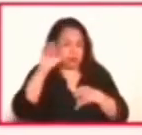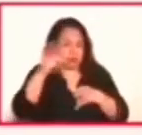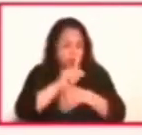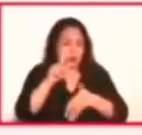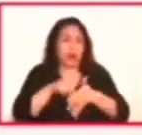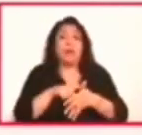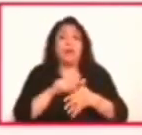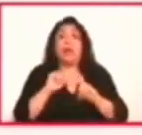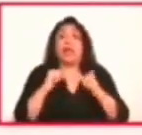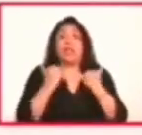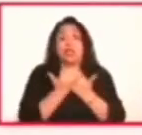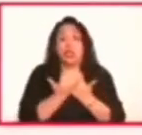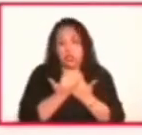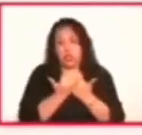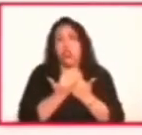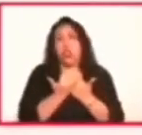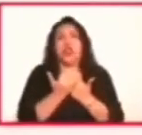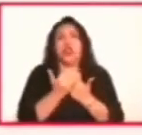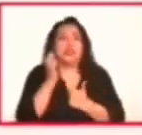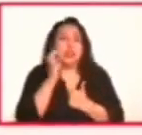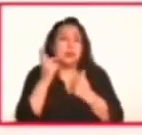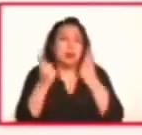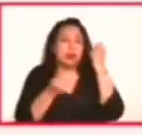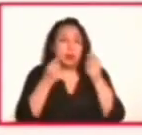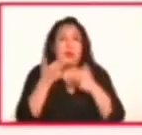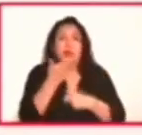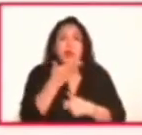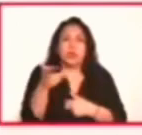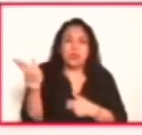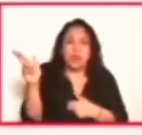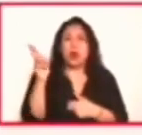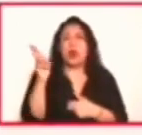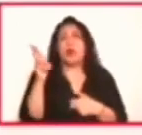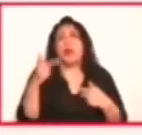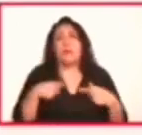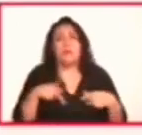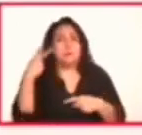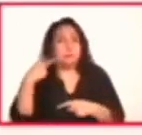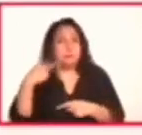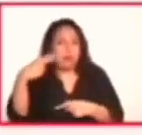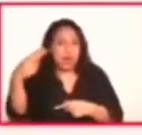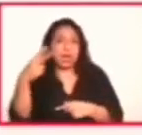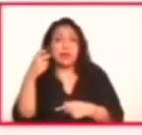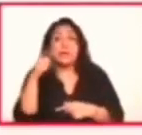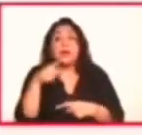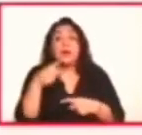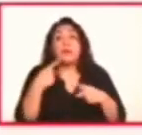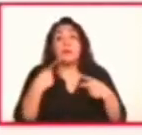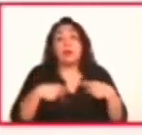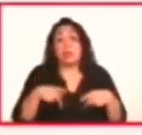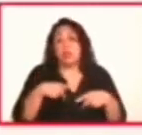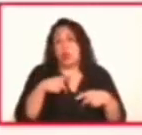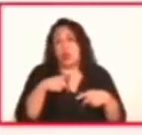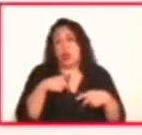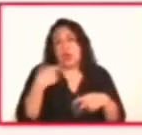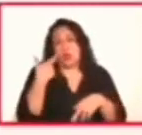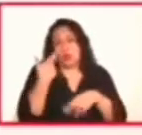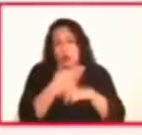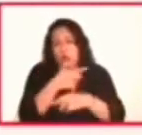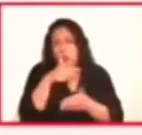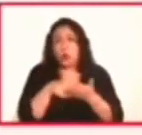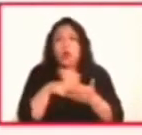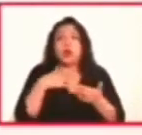las asociaciones y cámaras de turismo, restaurantes, agencias de viajes y el cronista local, así como representantes de